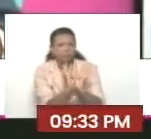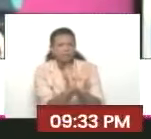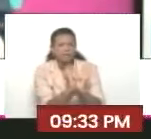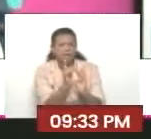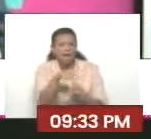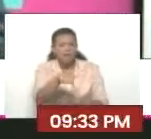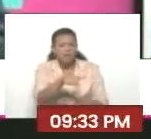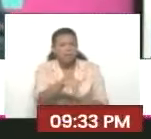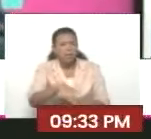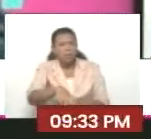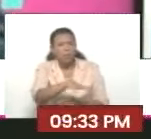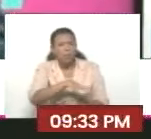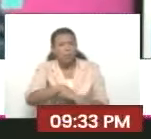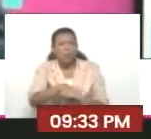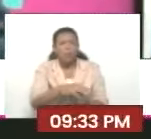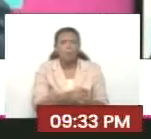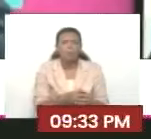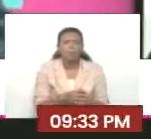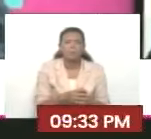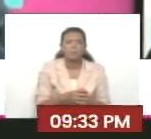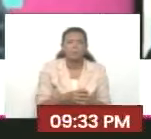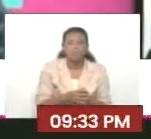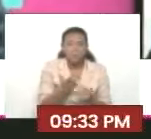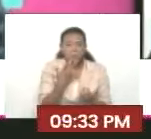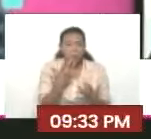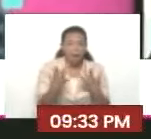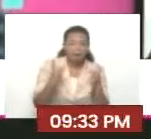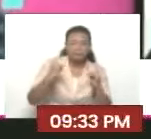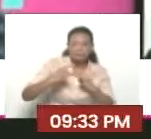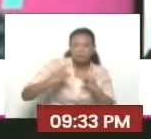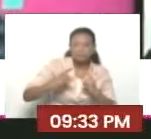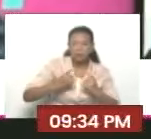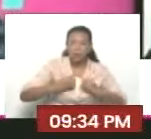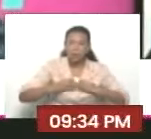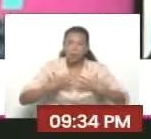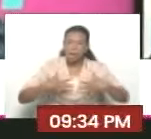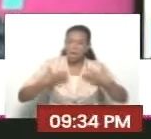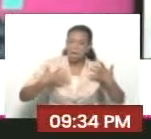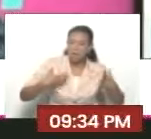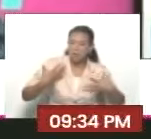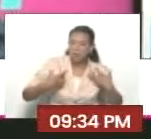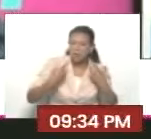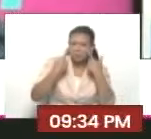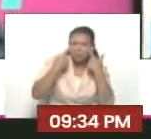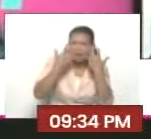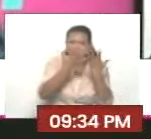Allá fuimos, porque hay buena vibra ahí, y no sé,